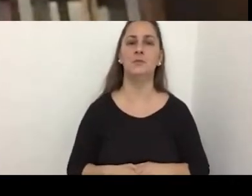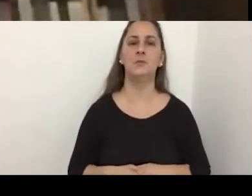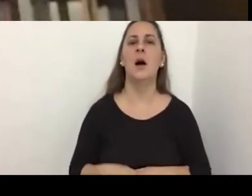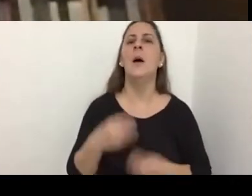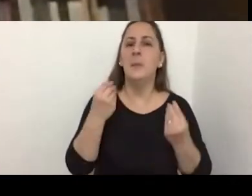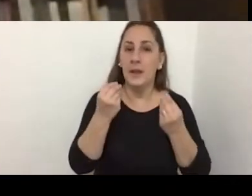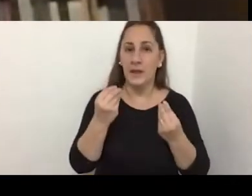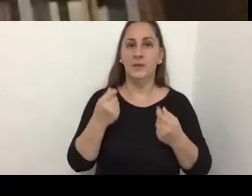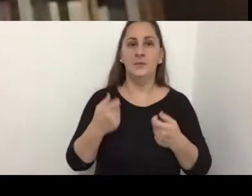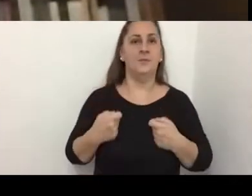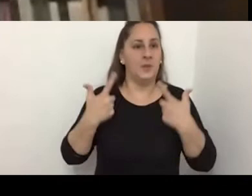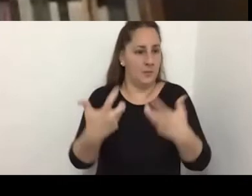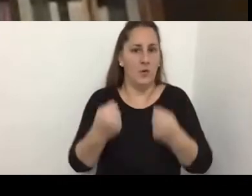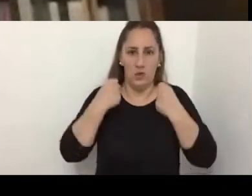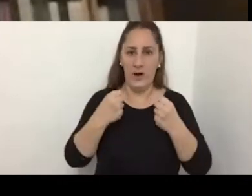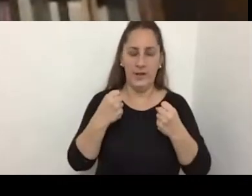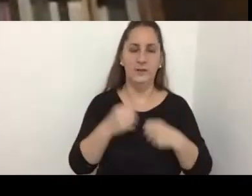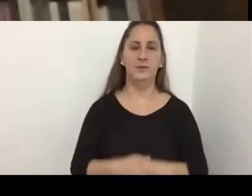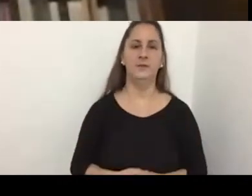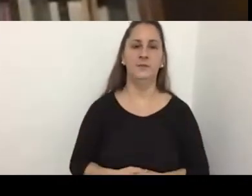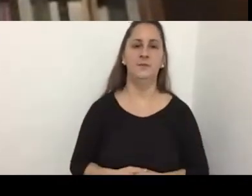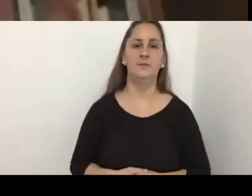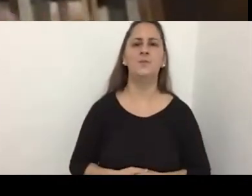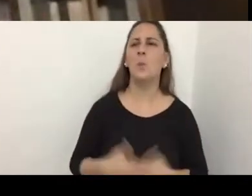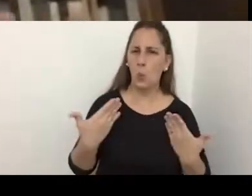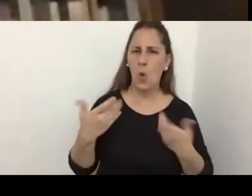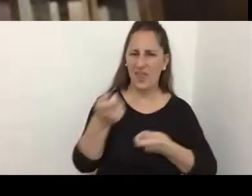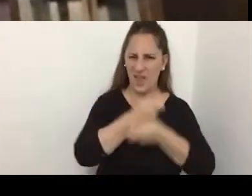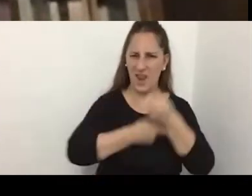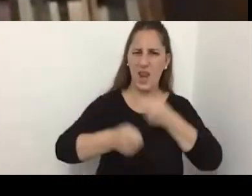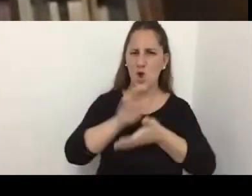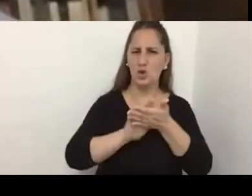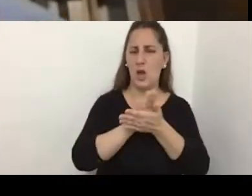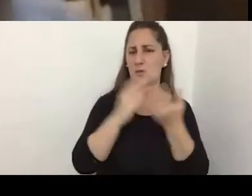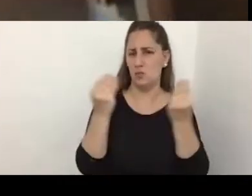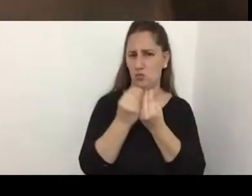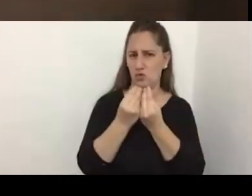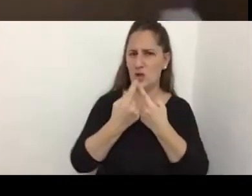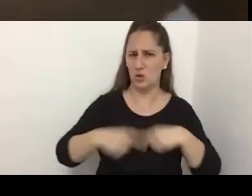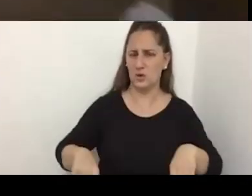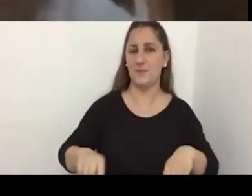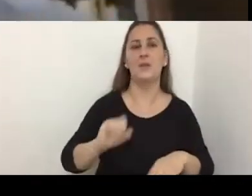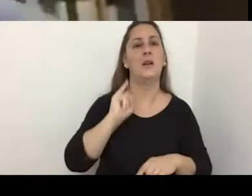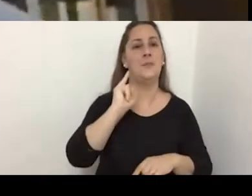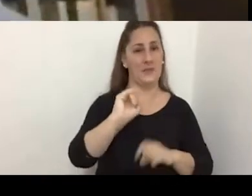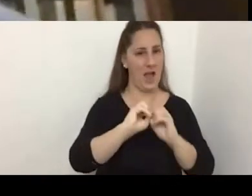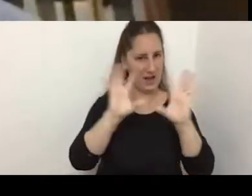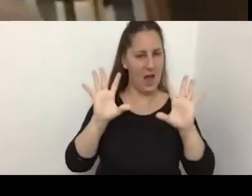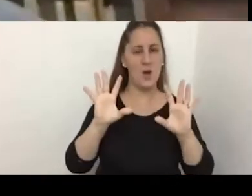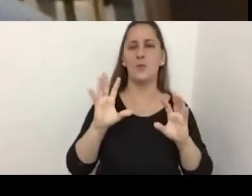potenciar, decir, sí, se pueden negociar muchas cosas, y aclaro esto, ¿no? Porque inclusive en su momento con un colega